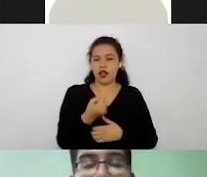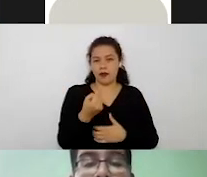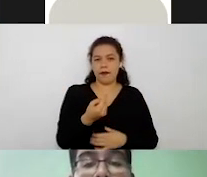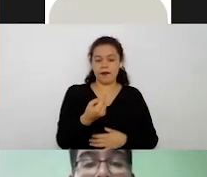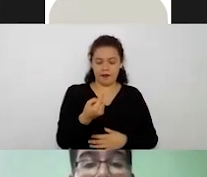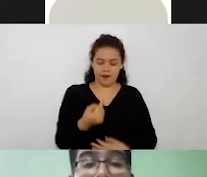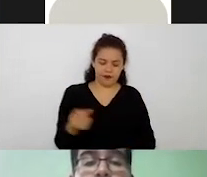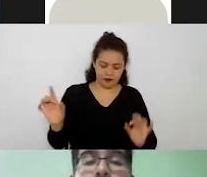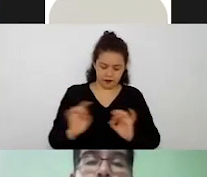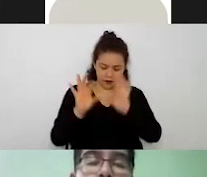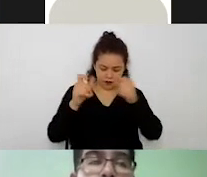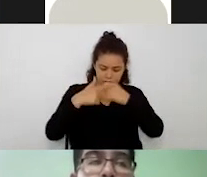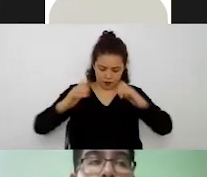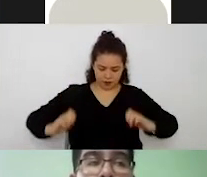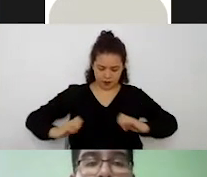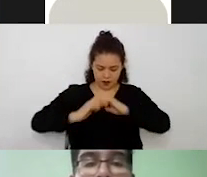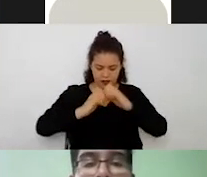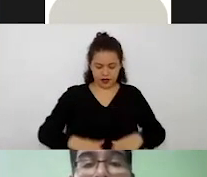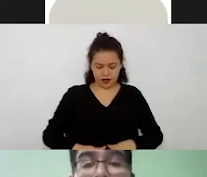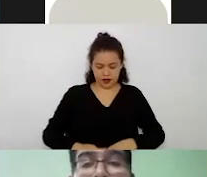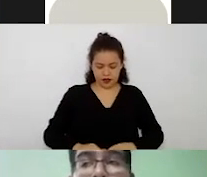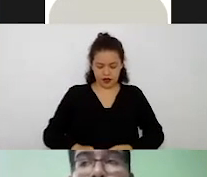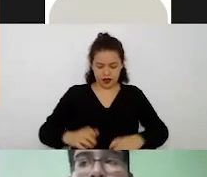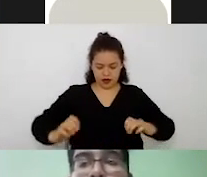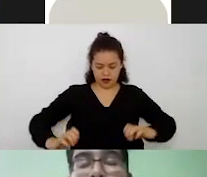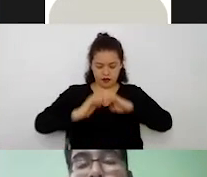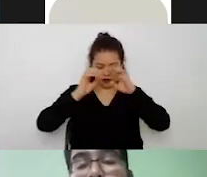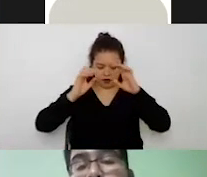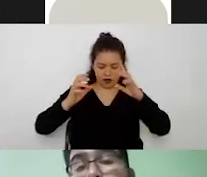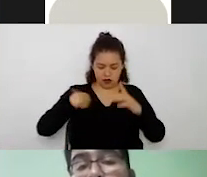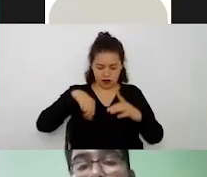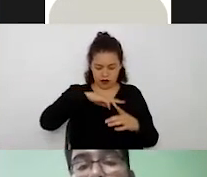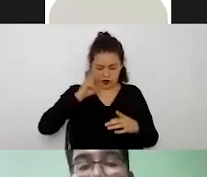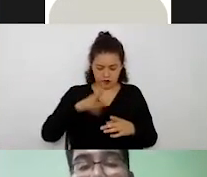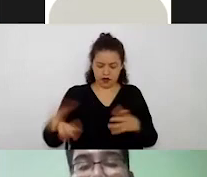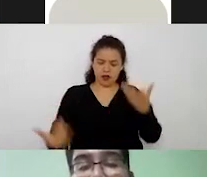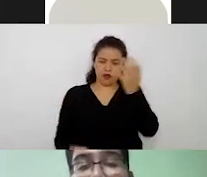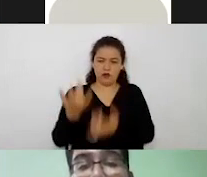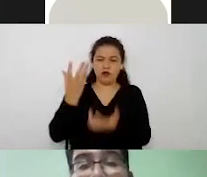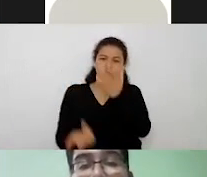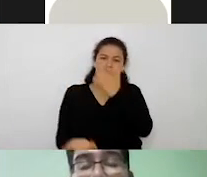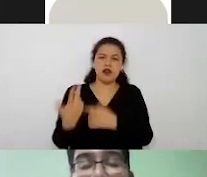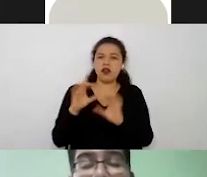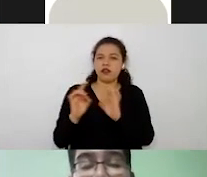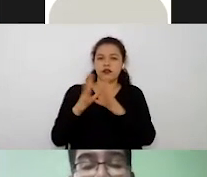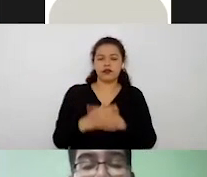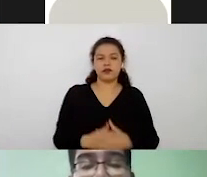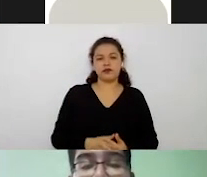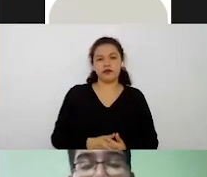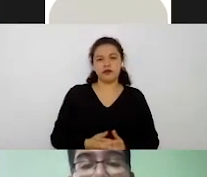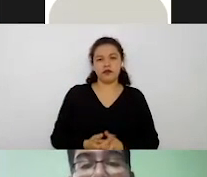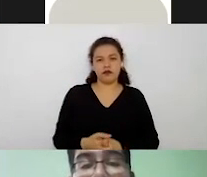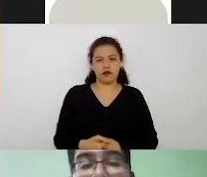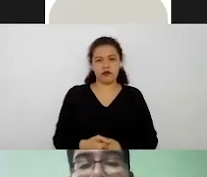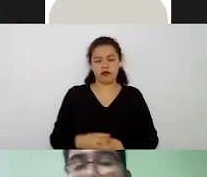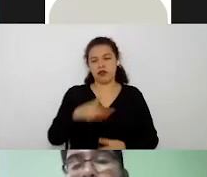en caso de una emergencia. Por ejemplo, como lo hemos visto, en caso de un incendio que hay que evacuar de